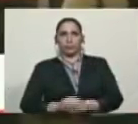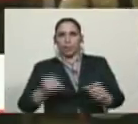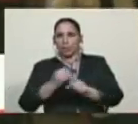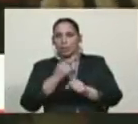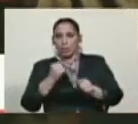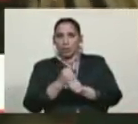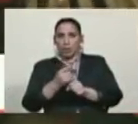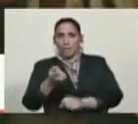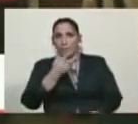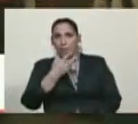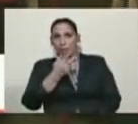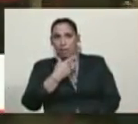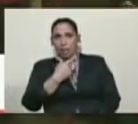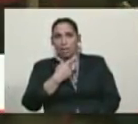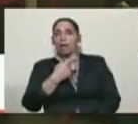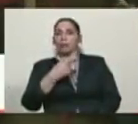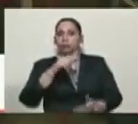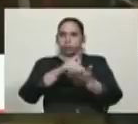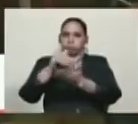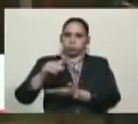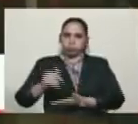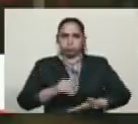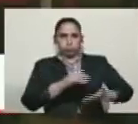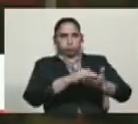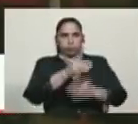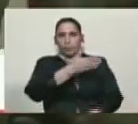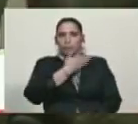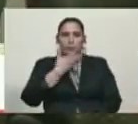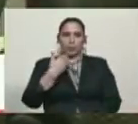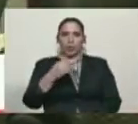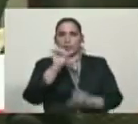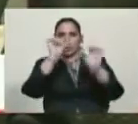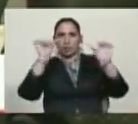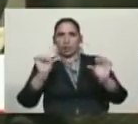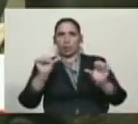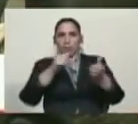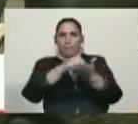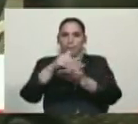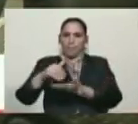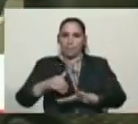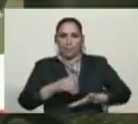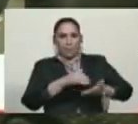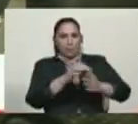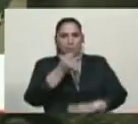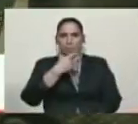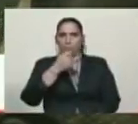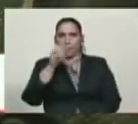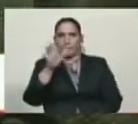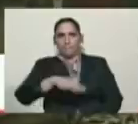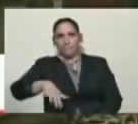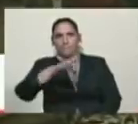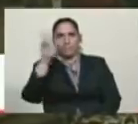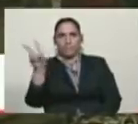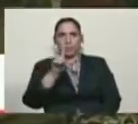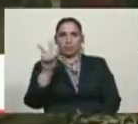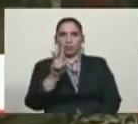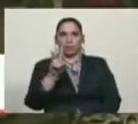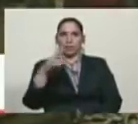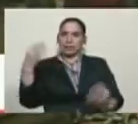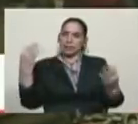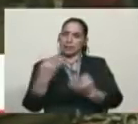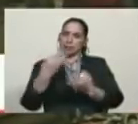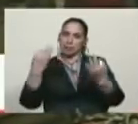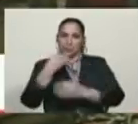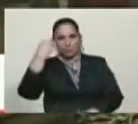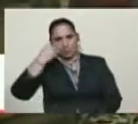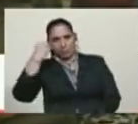medicamentos y el trabajo de distribución y mejorar tu sistema de distribución y dispensación de medicamentos al pueblo venezolano siempre siempre